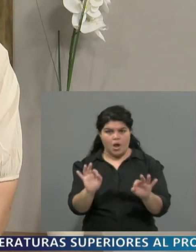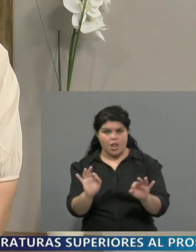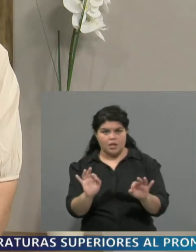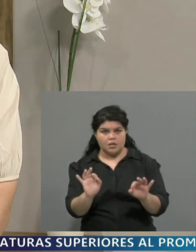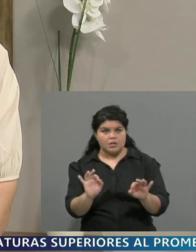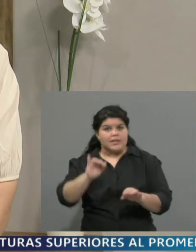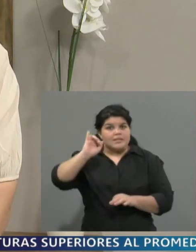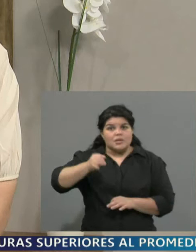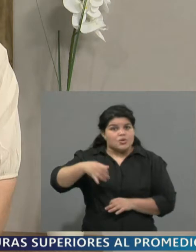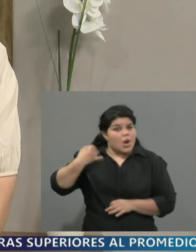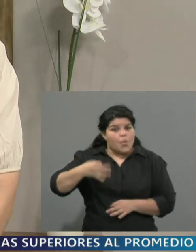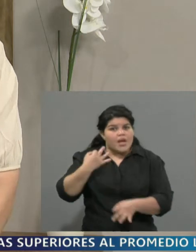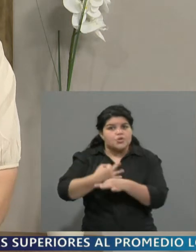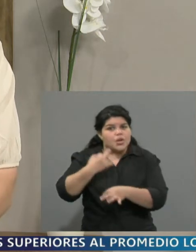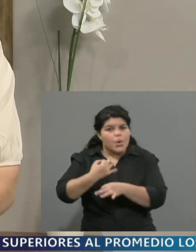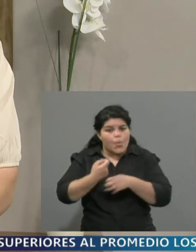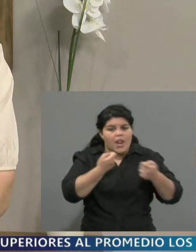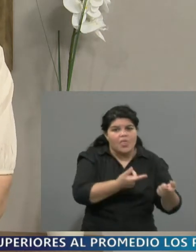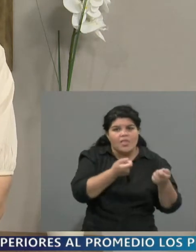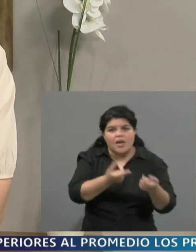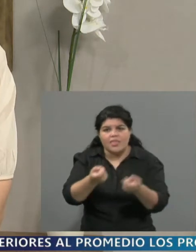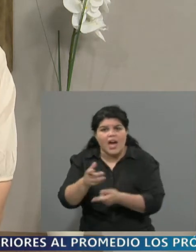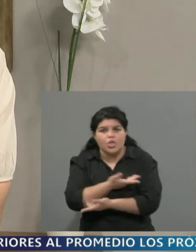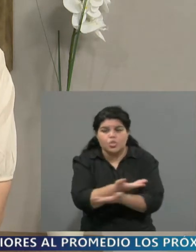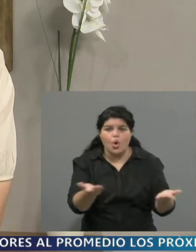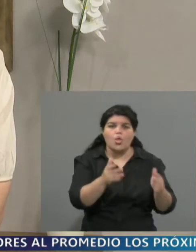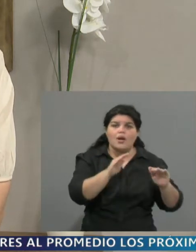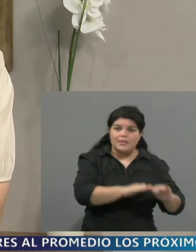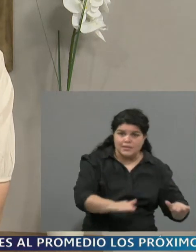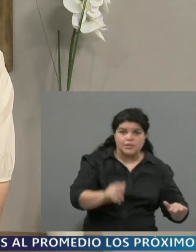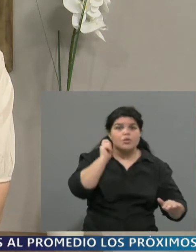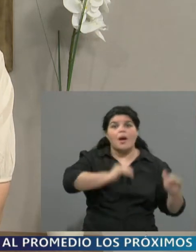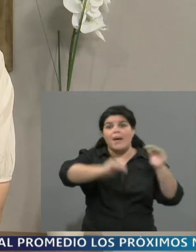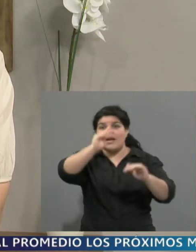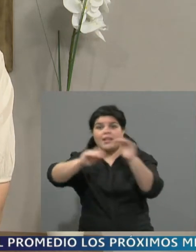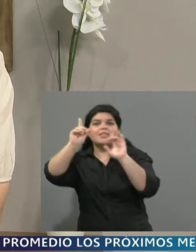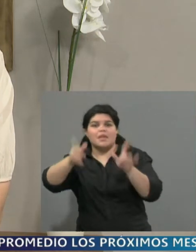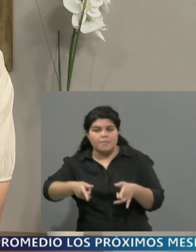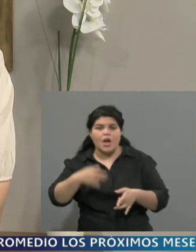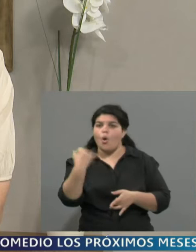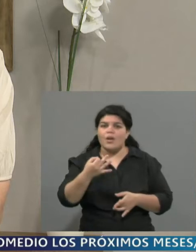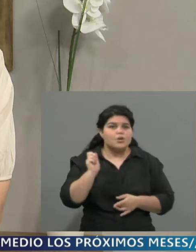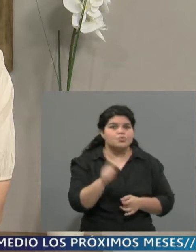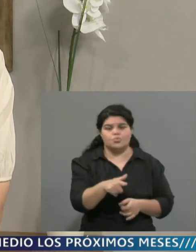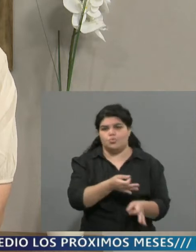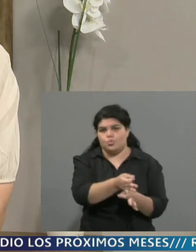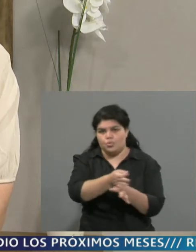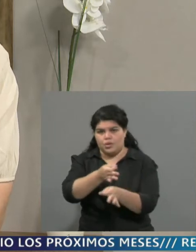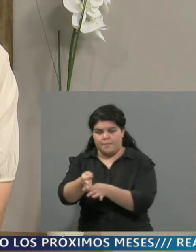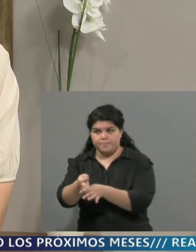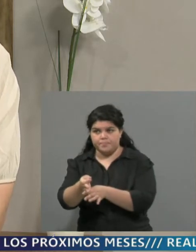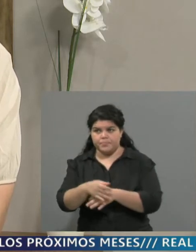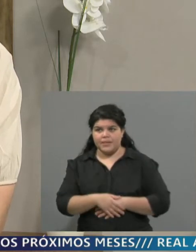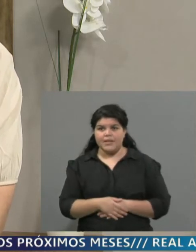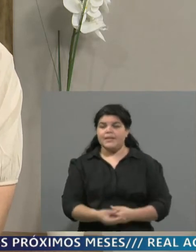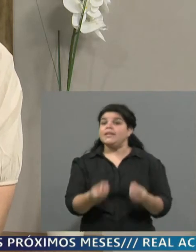garantizarlo a estudiantes de todos los niveles. Con esto te quiero decir, ya hice un poco una introducción, que